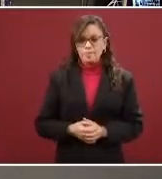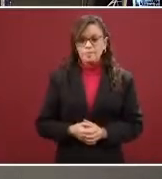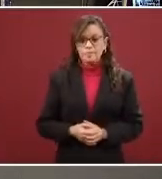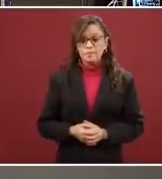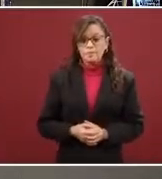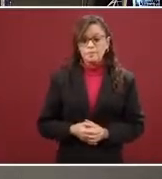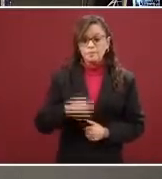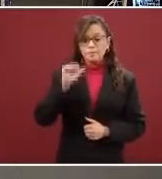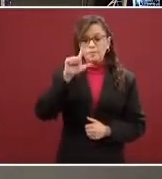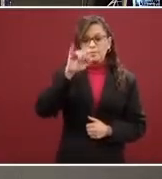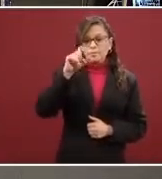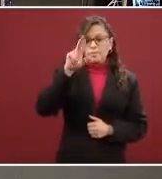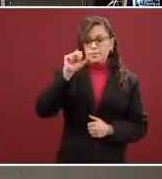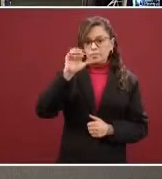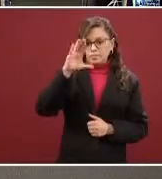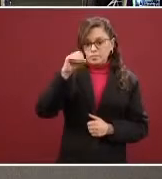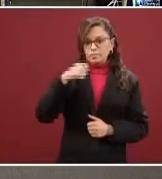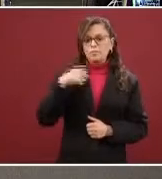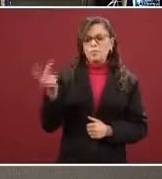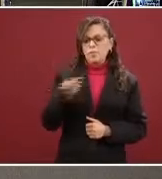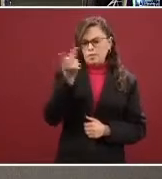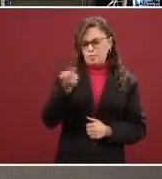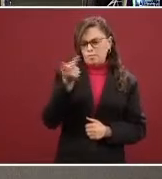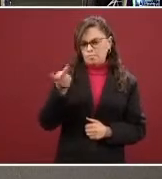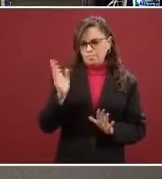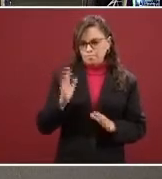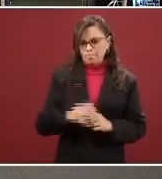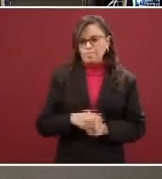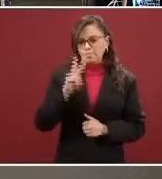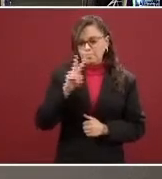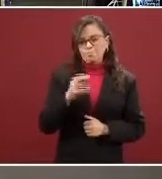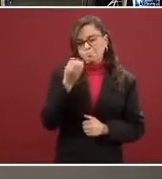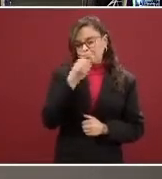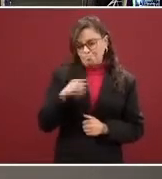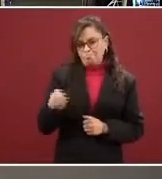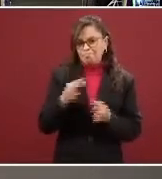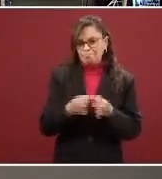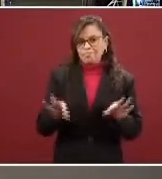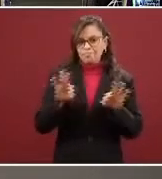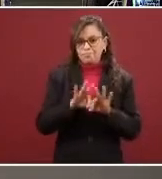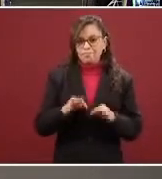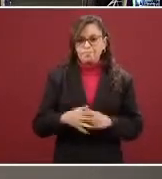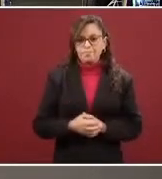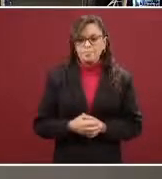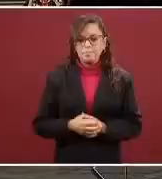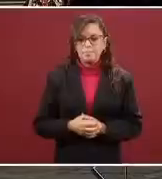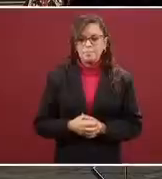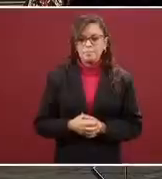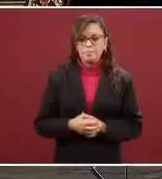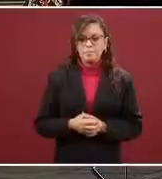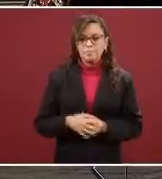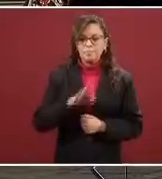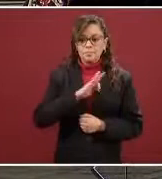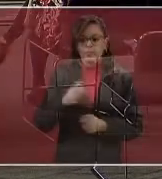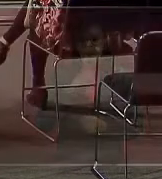Alejandro Barcos, Plenionia, una pregunta obligada que tenemos en consenso todos es si nos puede comentar algo con respecto a la reunión del Consejo de